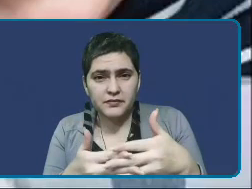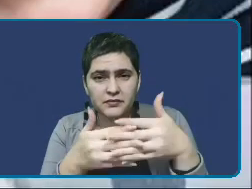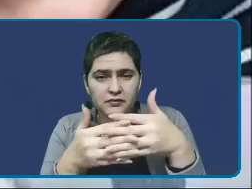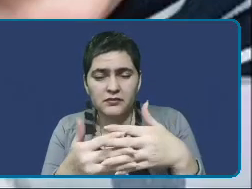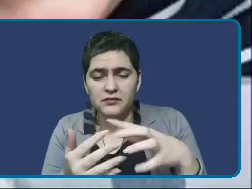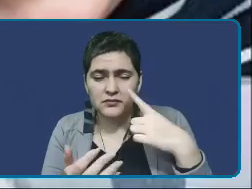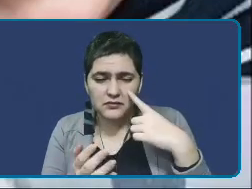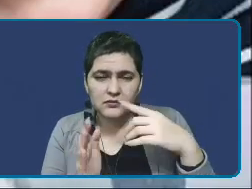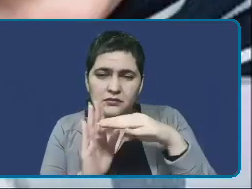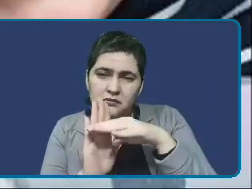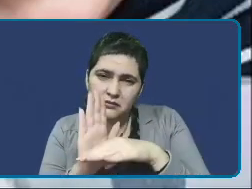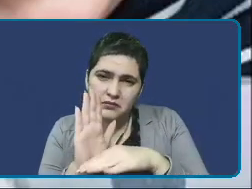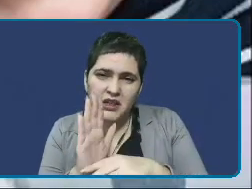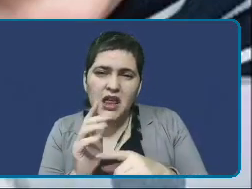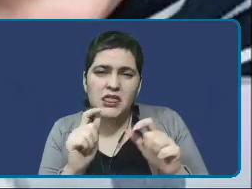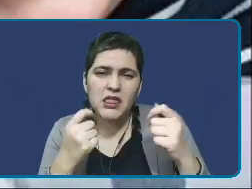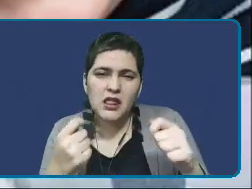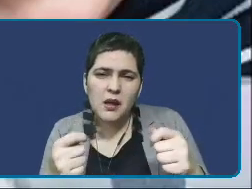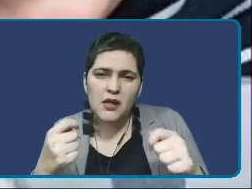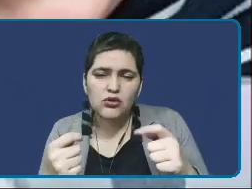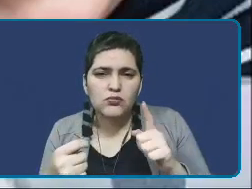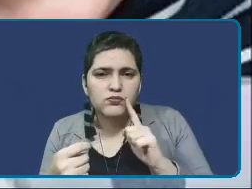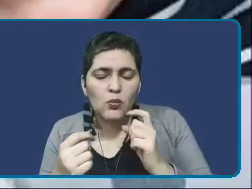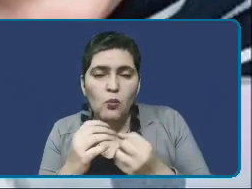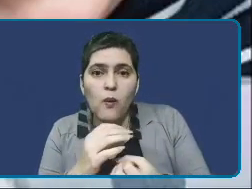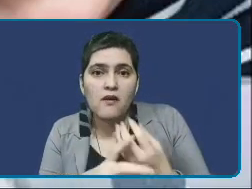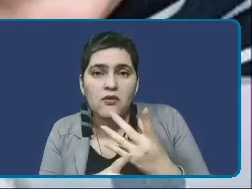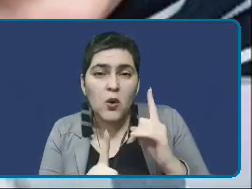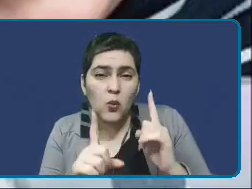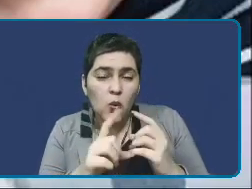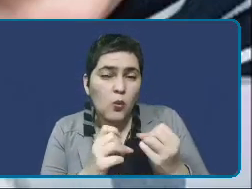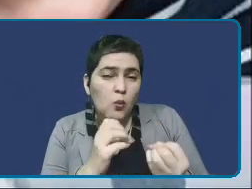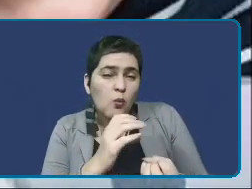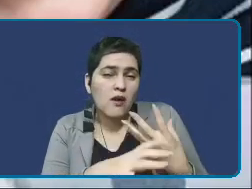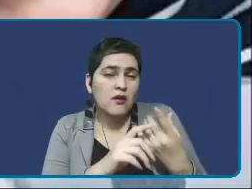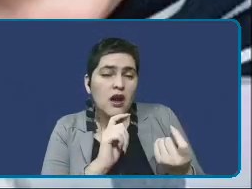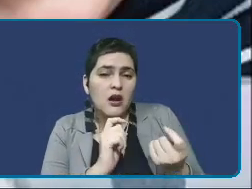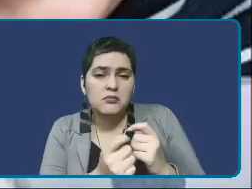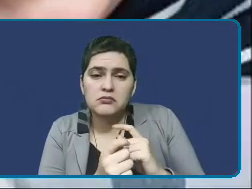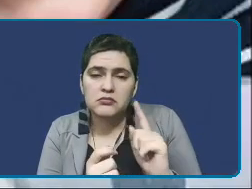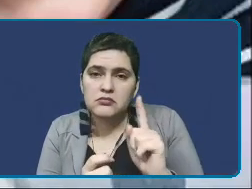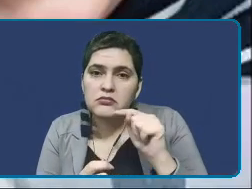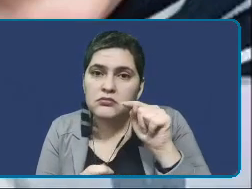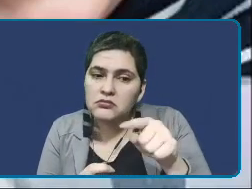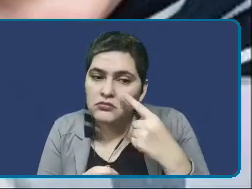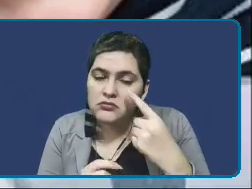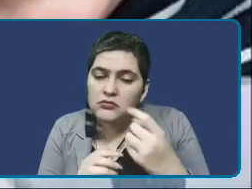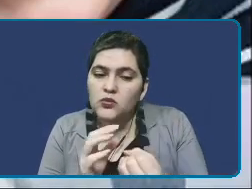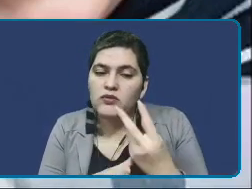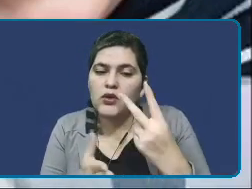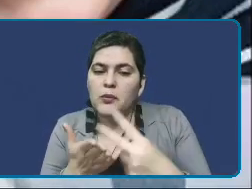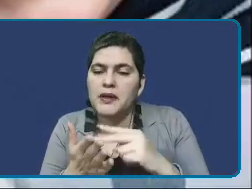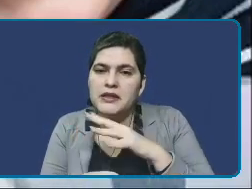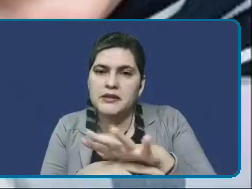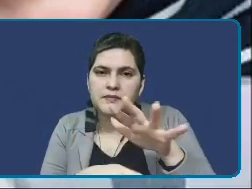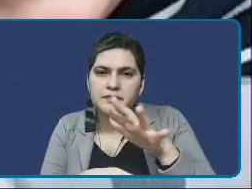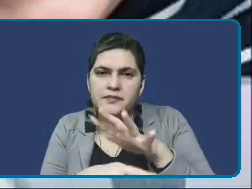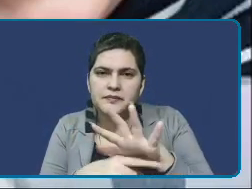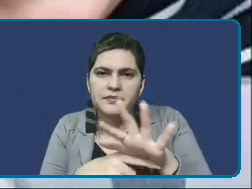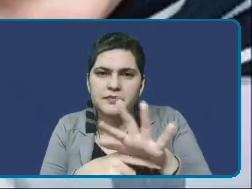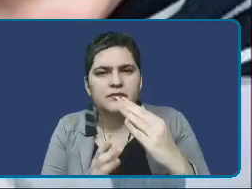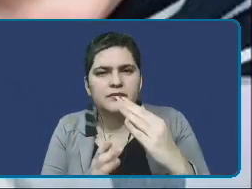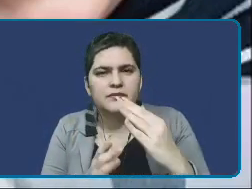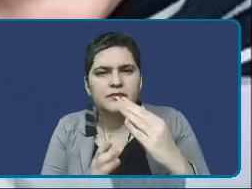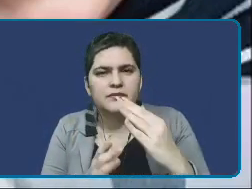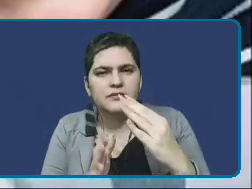No han habido unas guías nuevas, desde grandes así como organismos científicos que hayan publicado guías nutricionales,